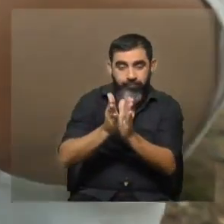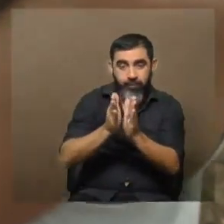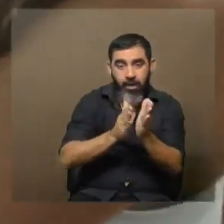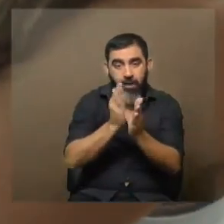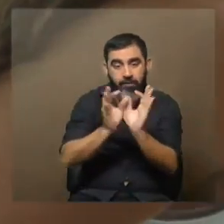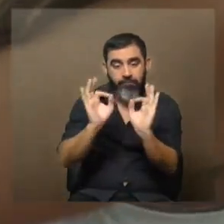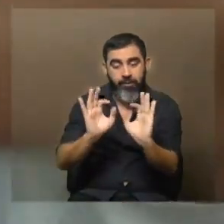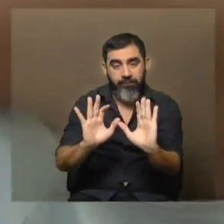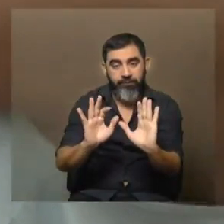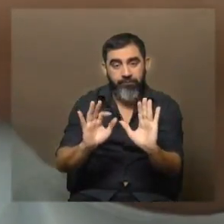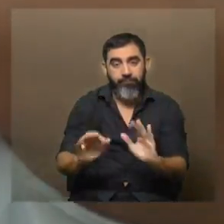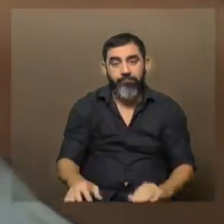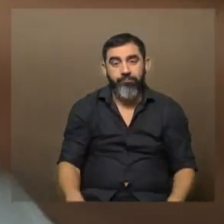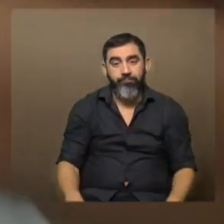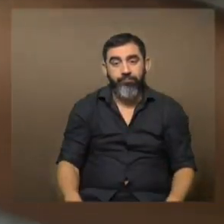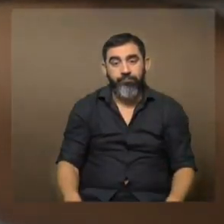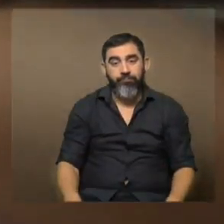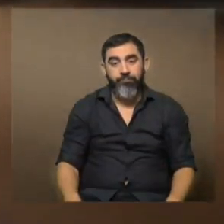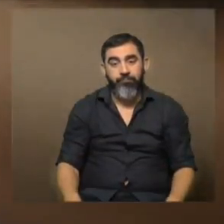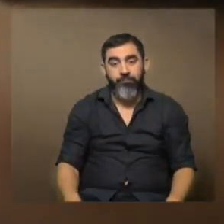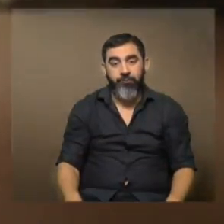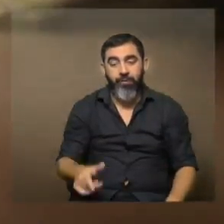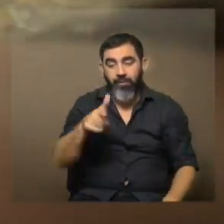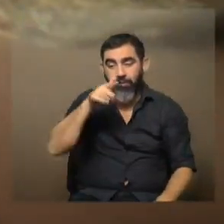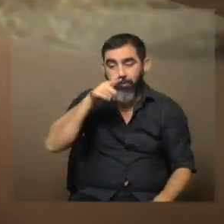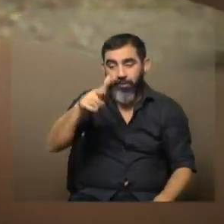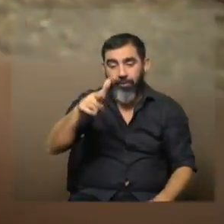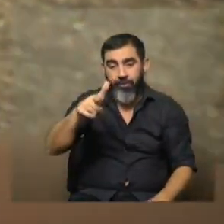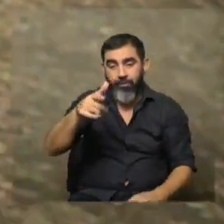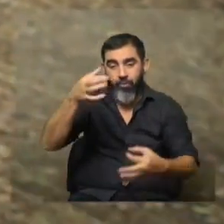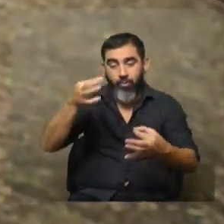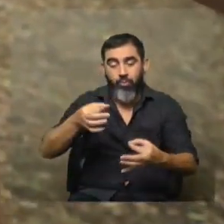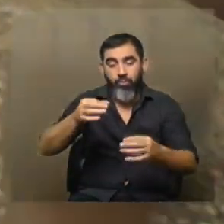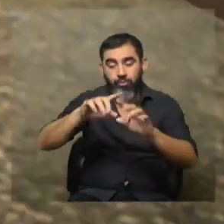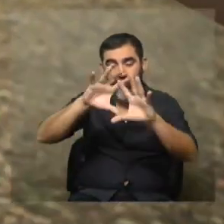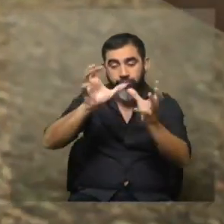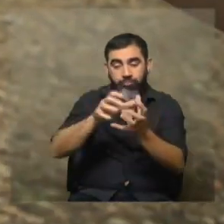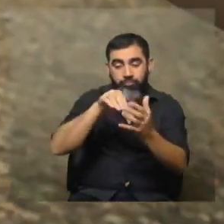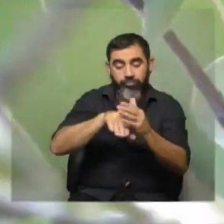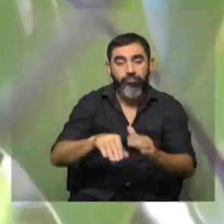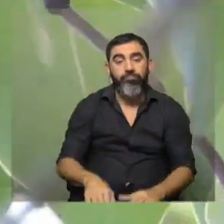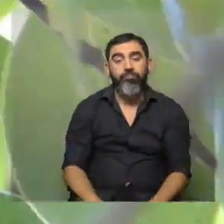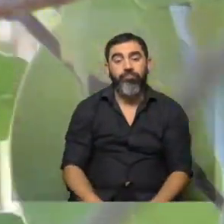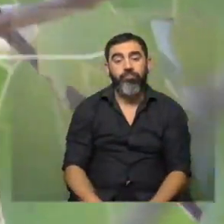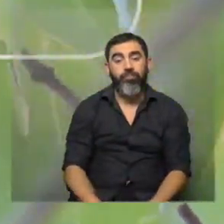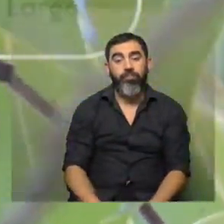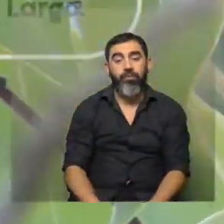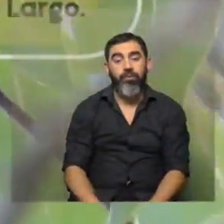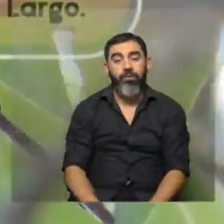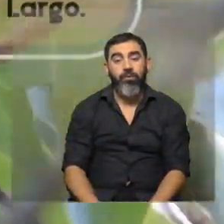quedar así y que de alguna forma nos quede mirando nuestro lugar objetivo, que es este chiquito de acá.